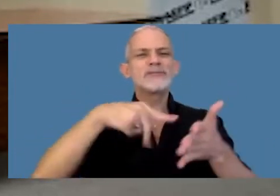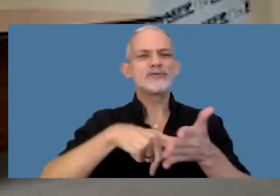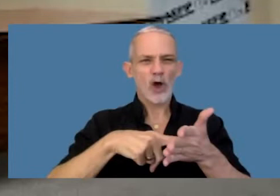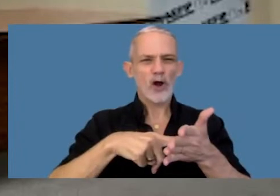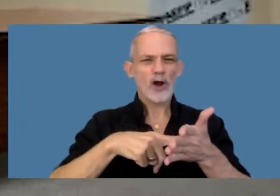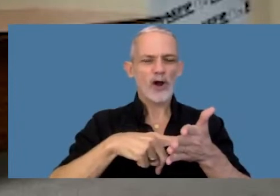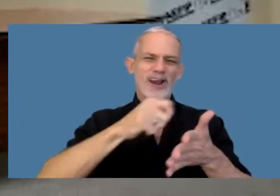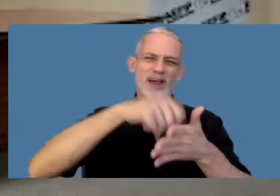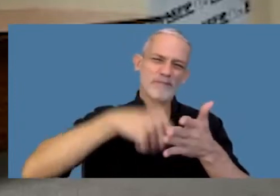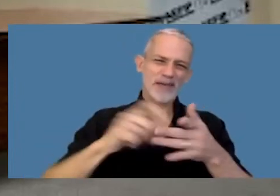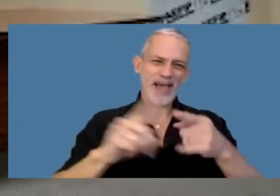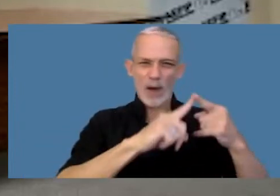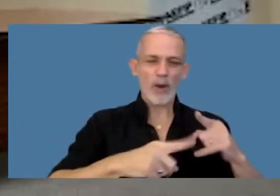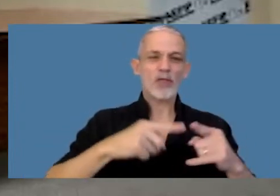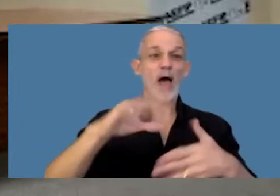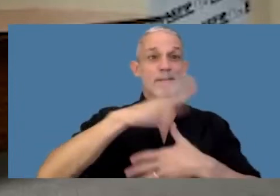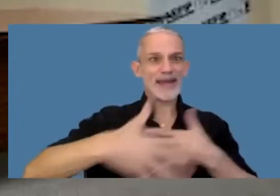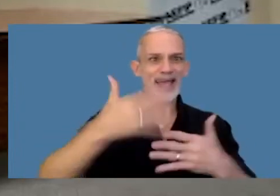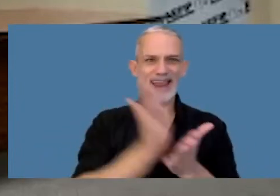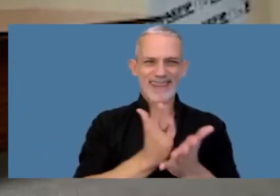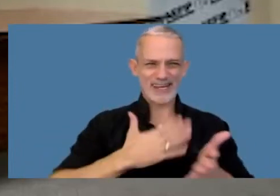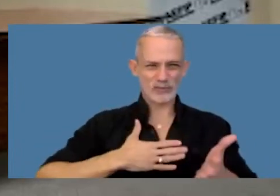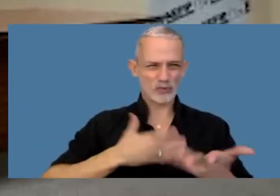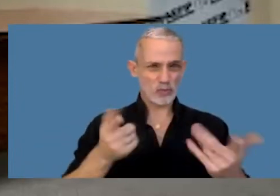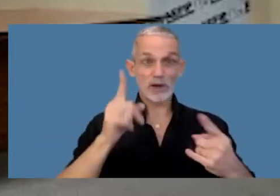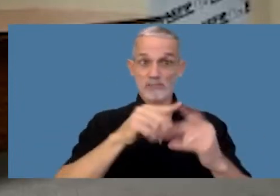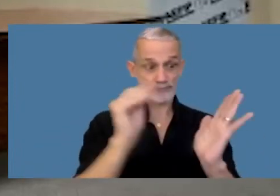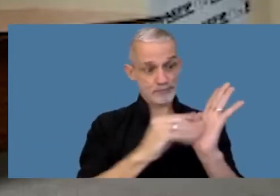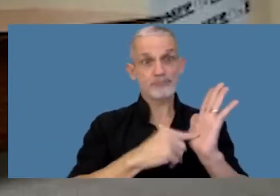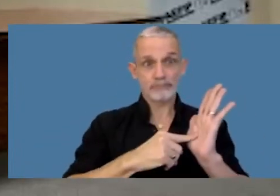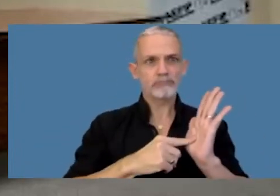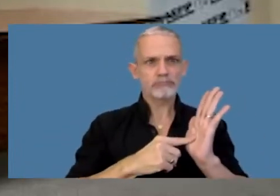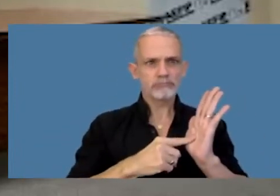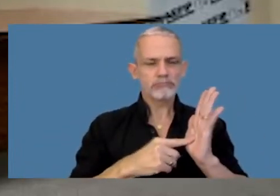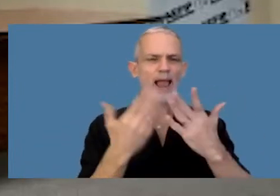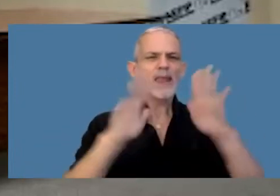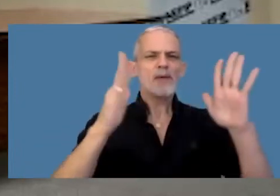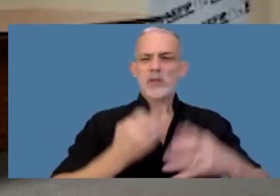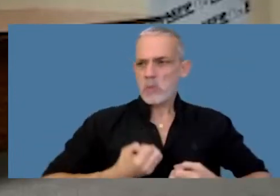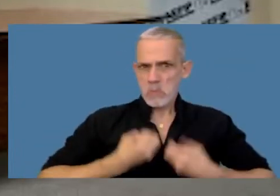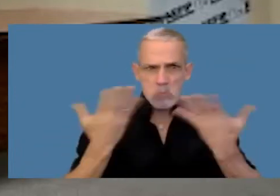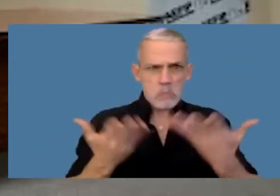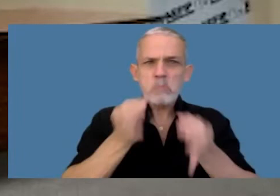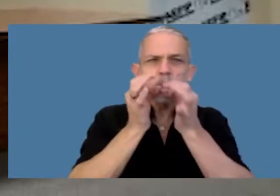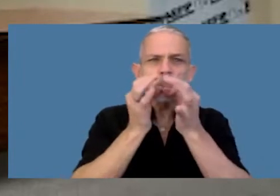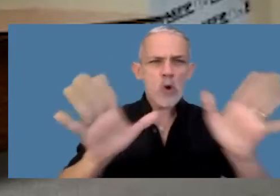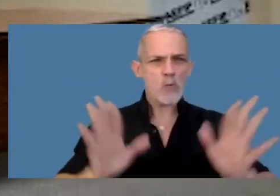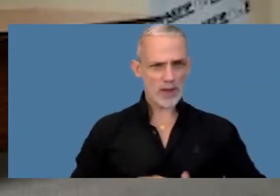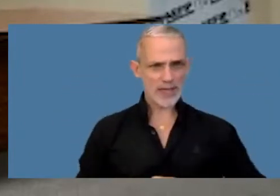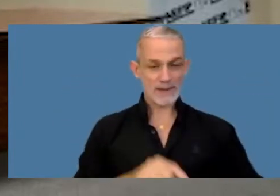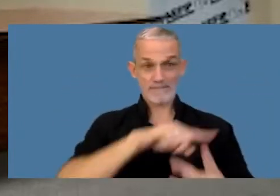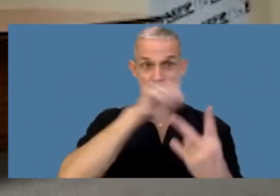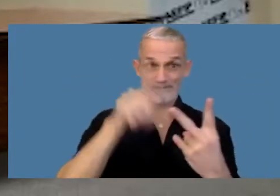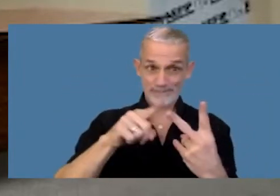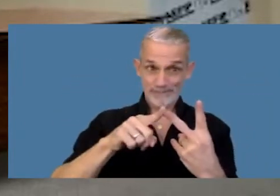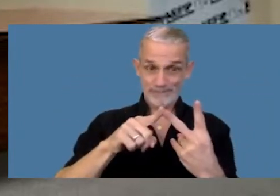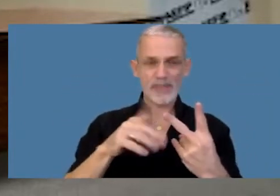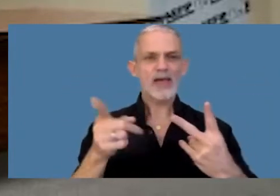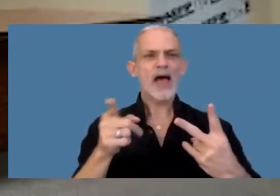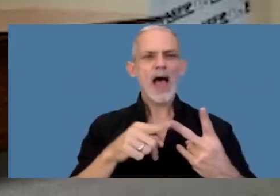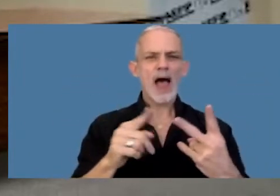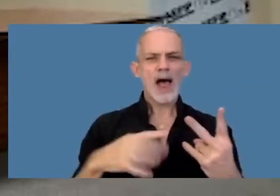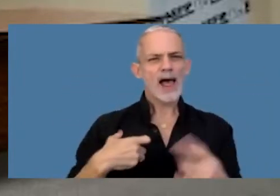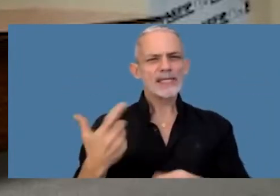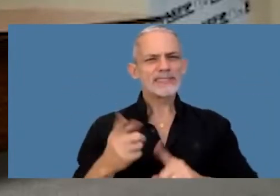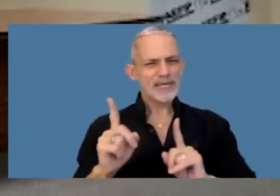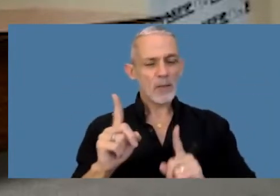Humanos, y que aparece, digamos, como una expresión clara de este sentido. Y ahí aparece